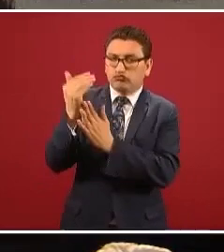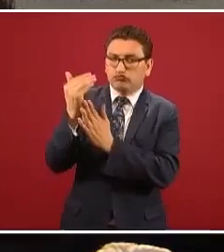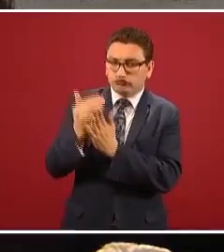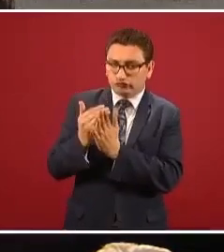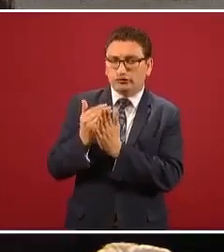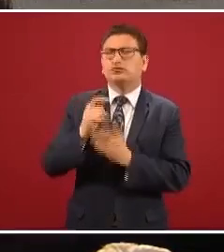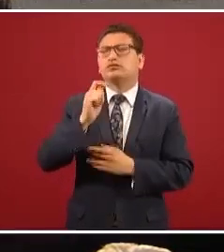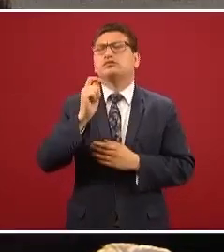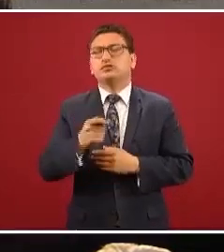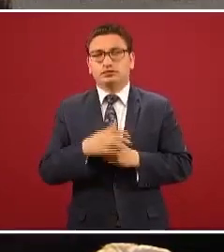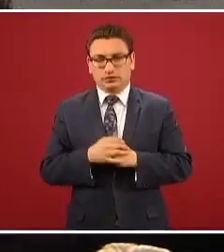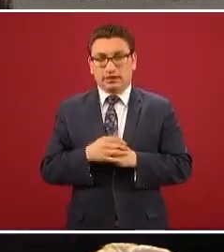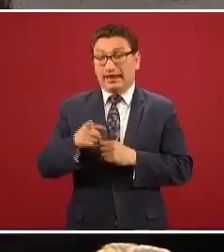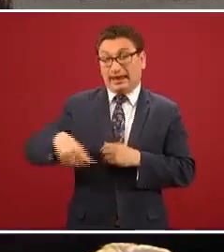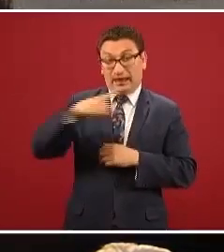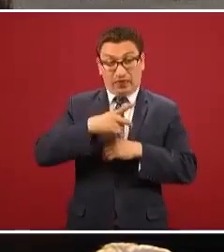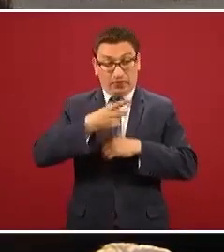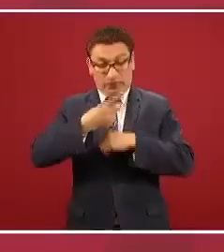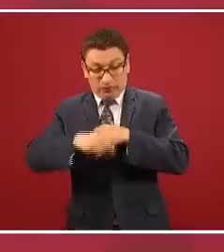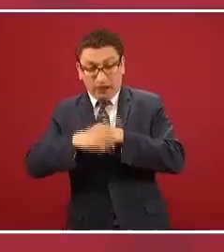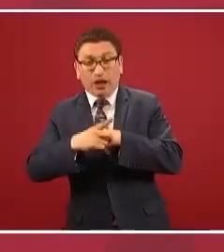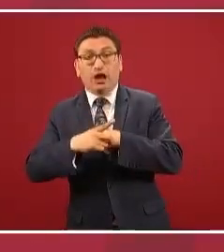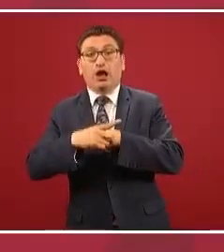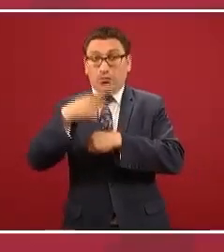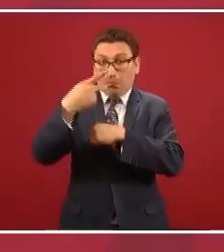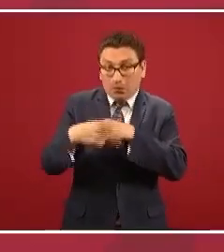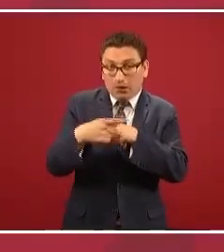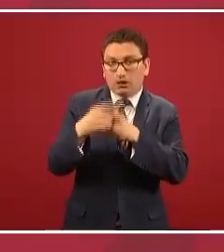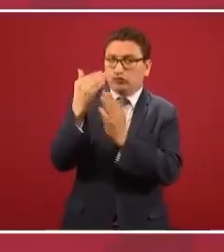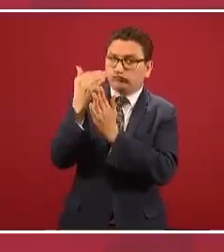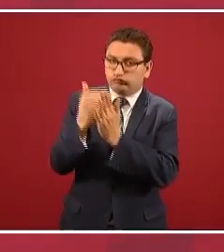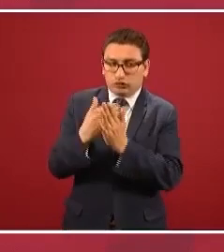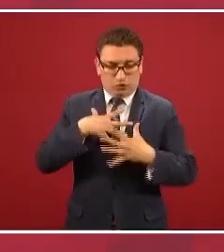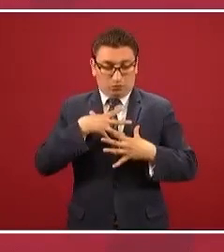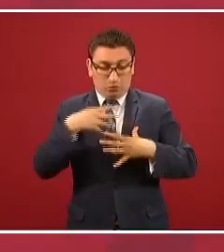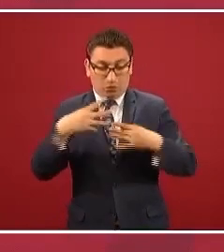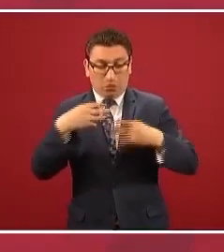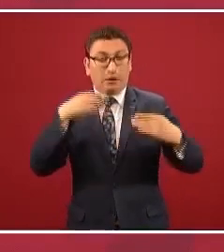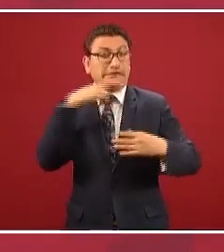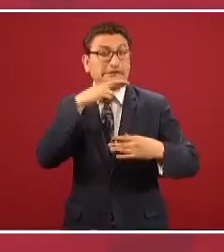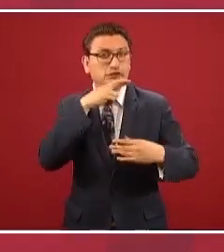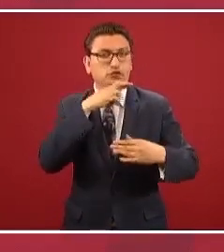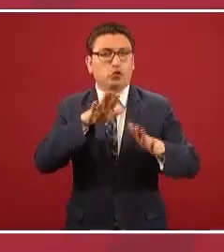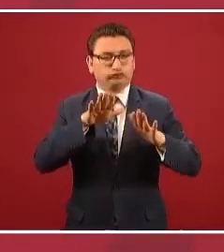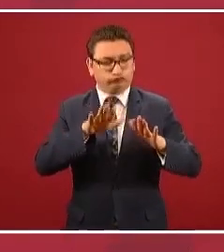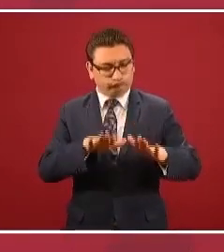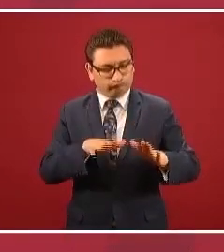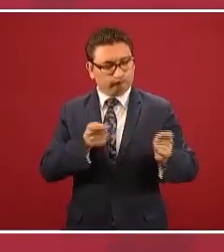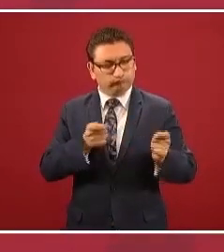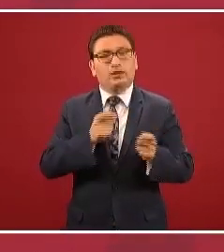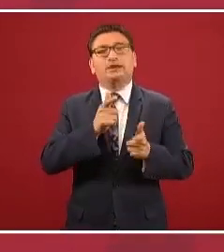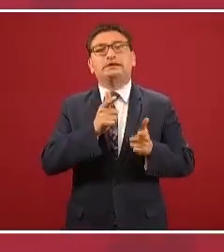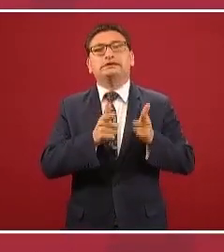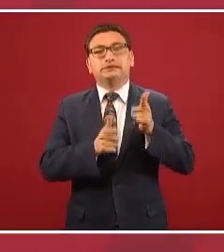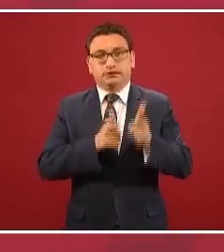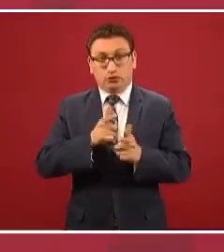Mitigación quiere decir reducir el daño, reducir la transmisión, hacerla más lenta. ¿En qué consiste esto? En que